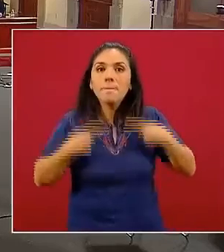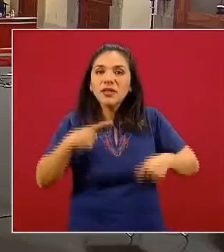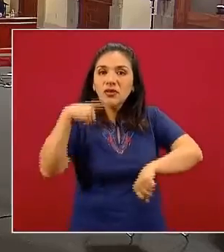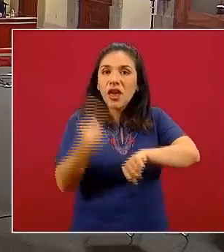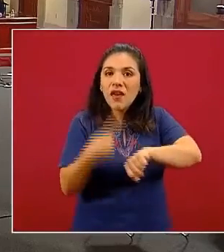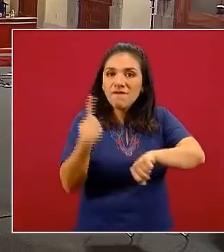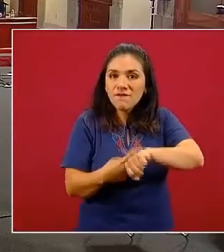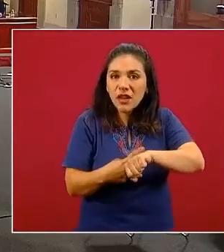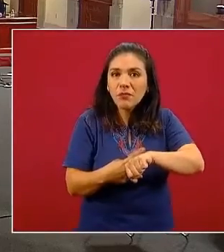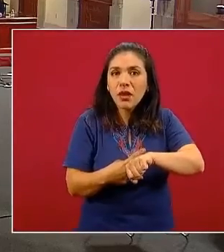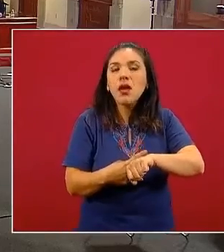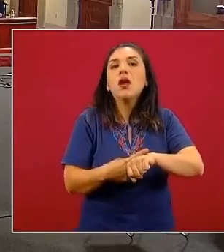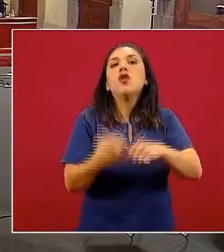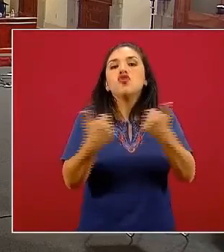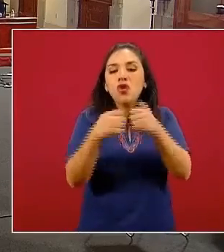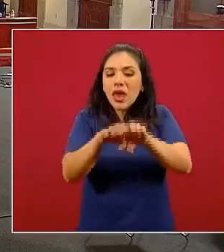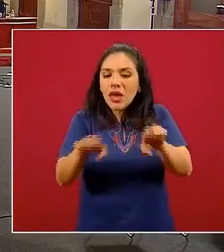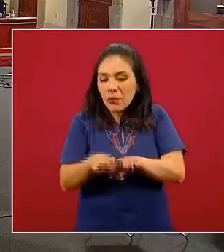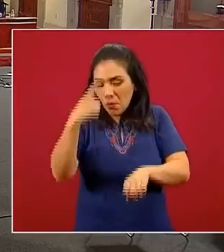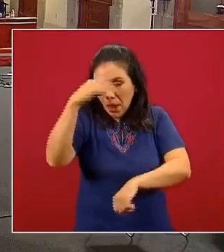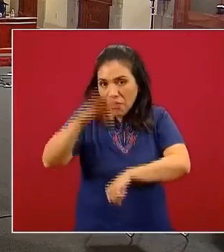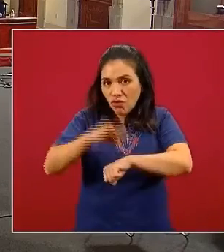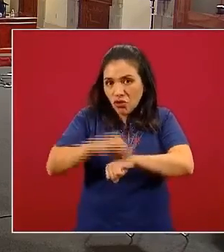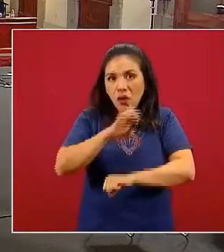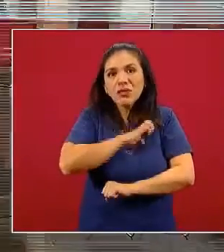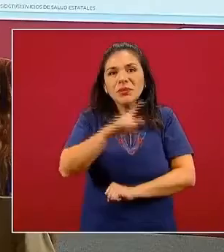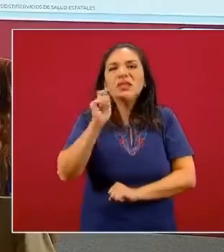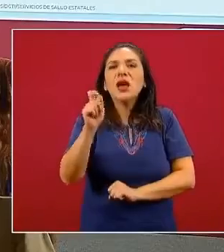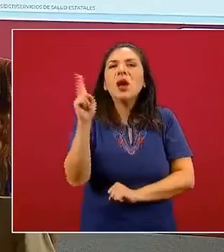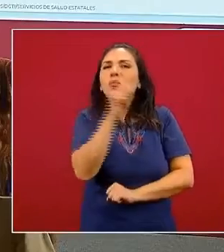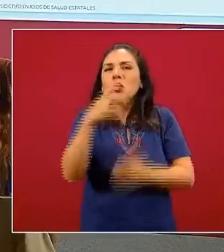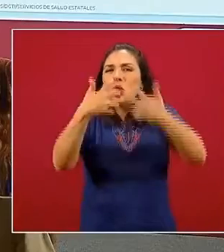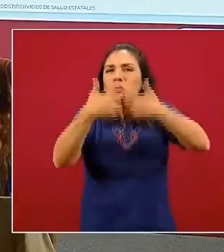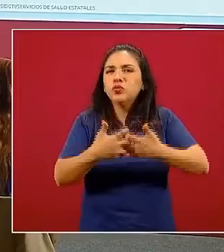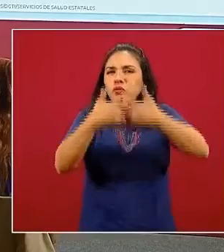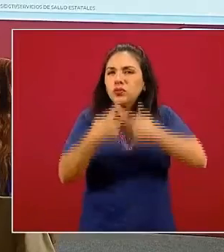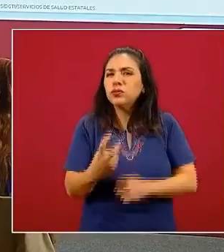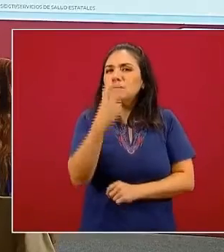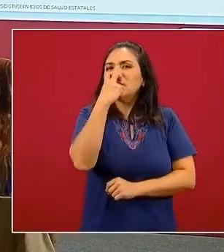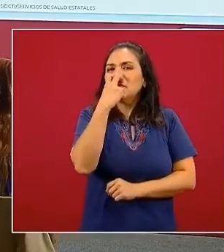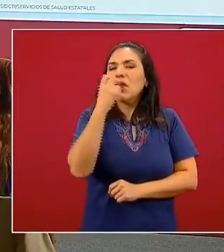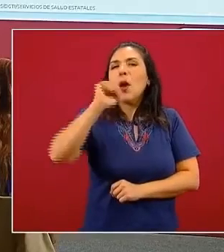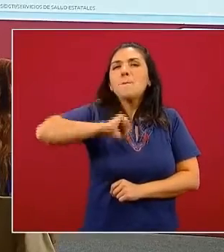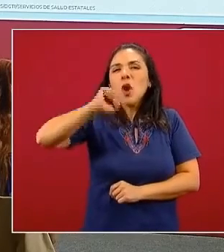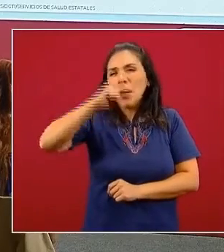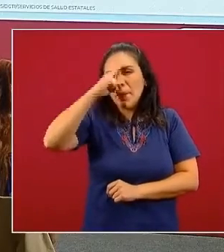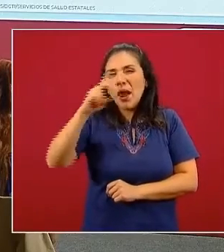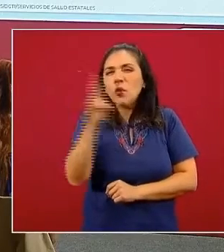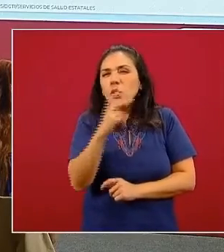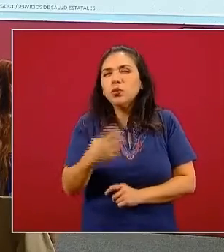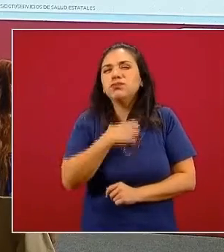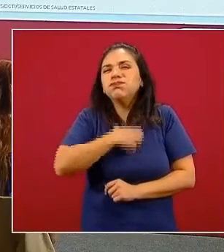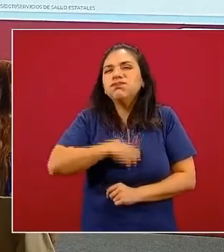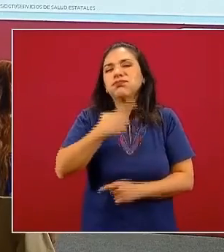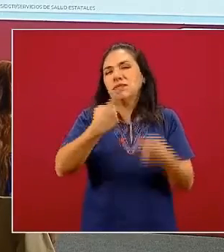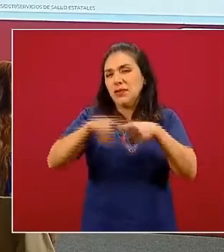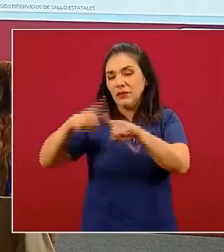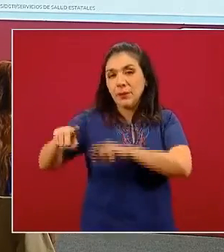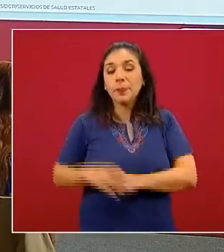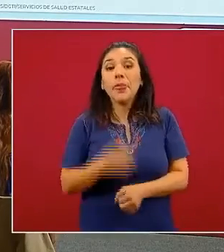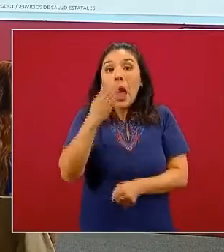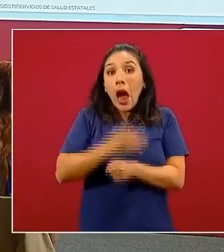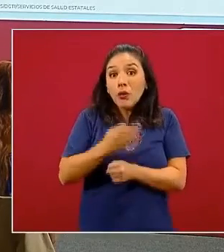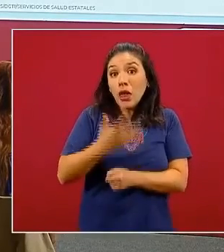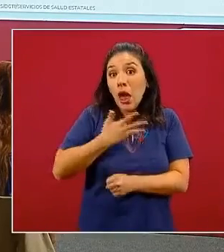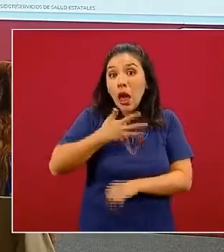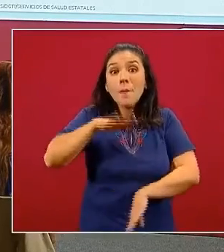personas enfermas, y los equipos médicos, especialmente los ventiladores mecánicos, bombas de infusión, etc. En este momento